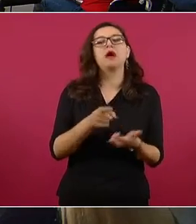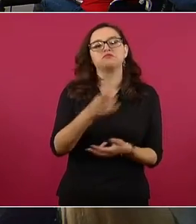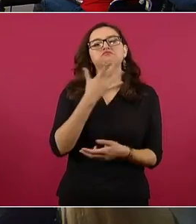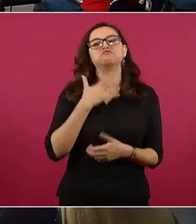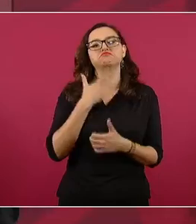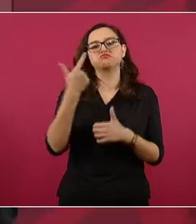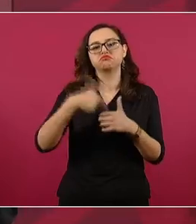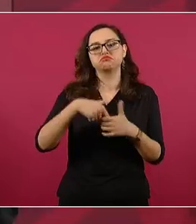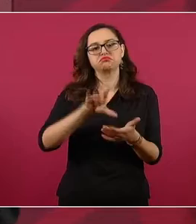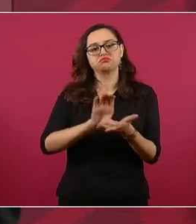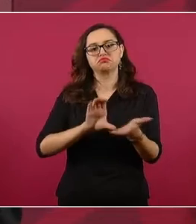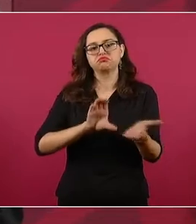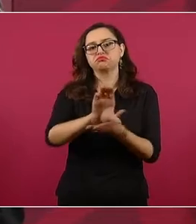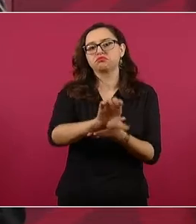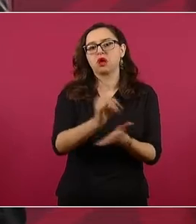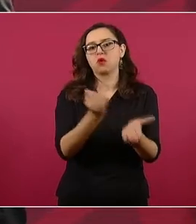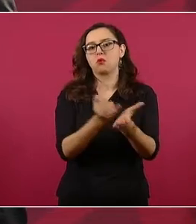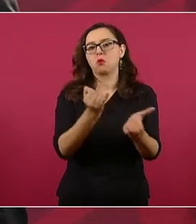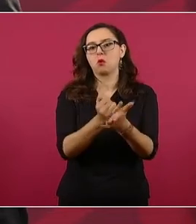gasolinas y del diésel.